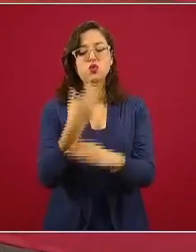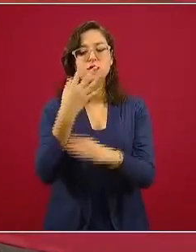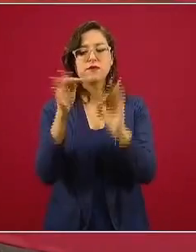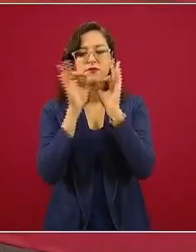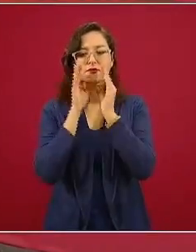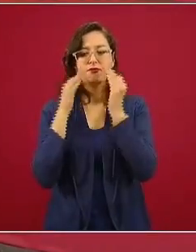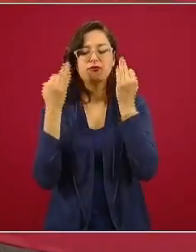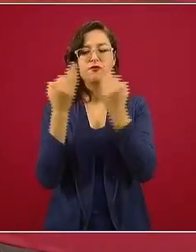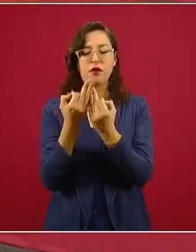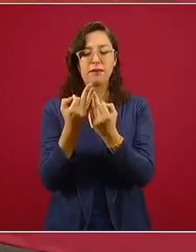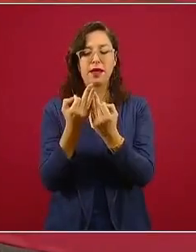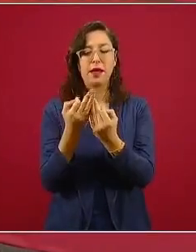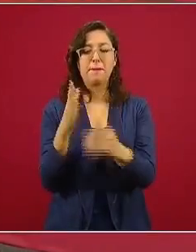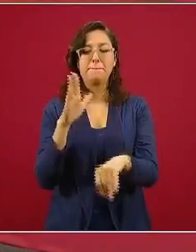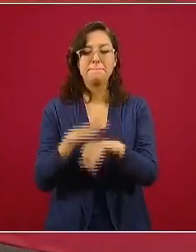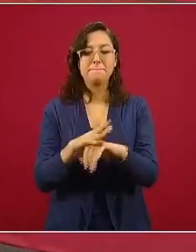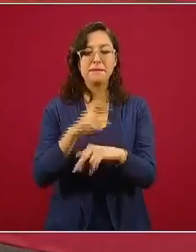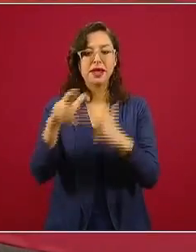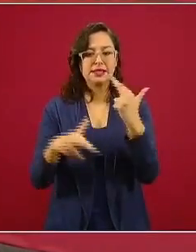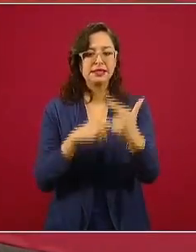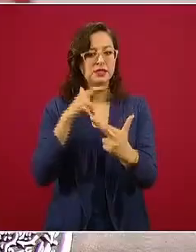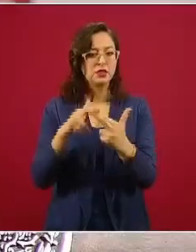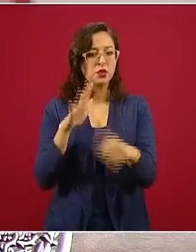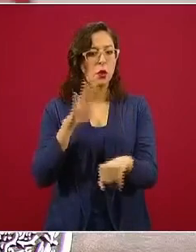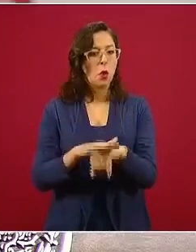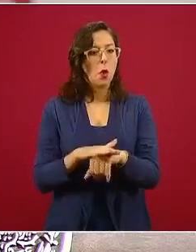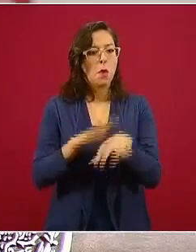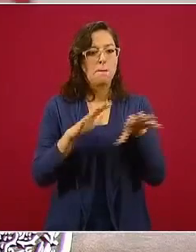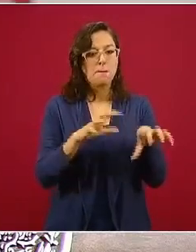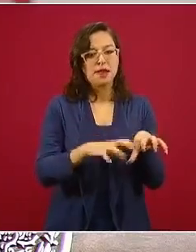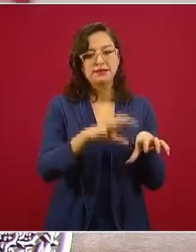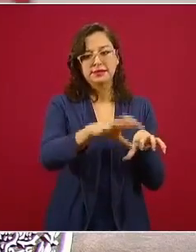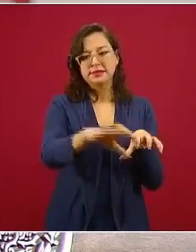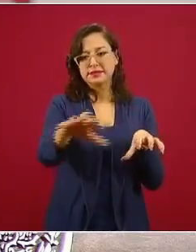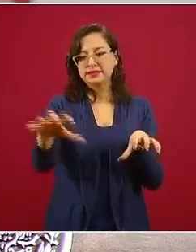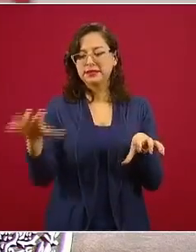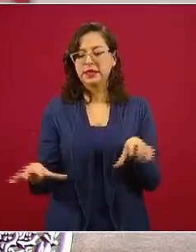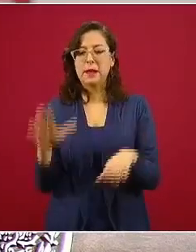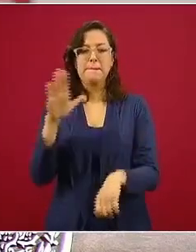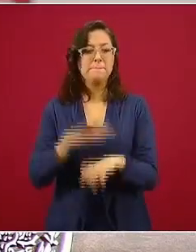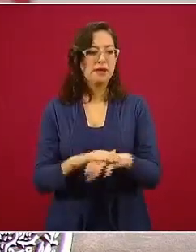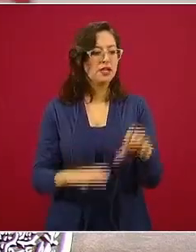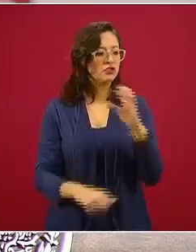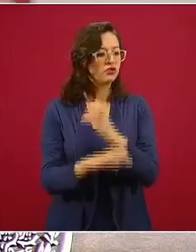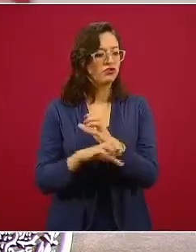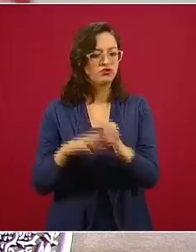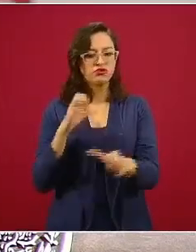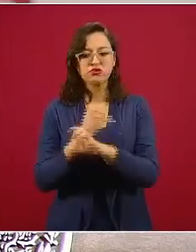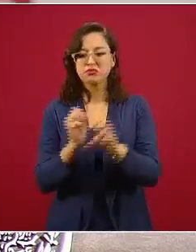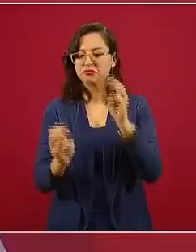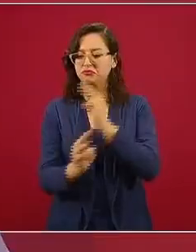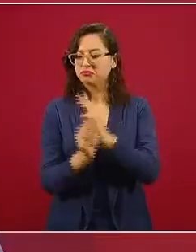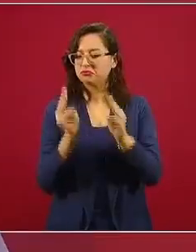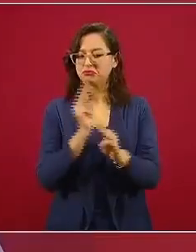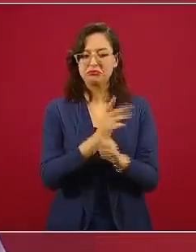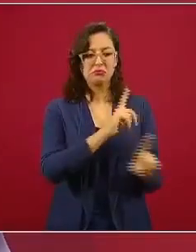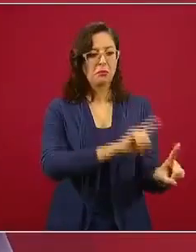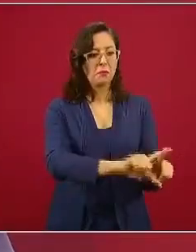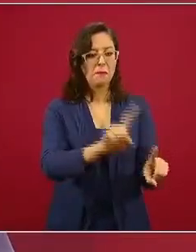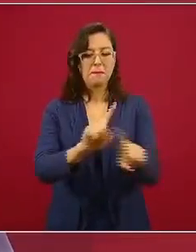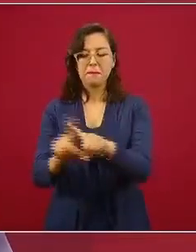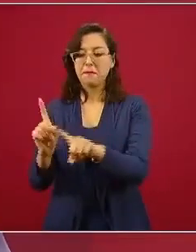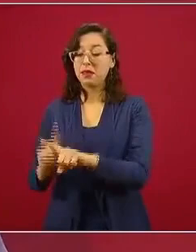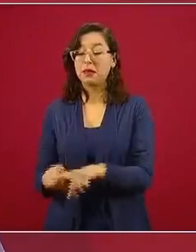que más regiones, más sectores, más mercancías y sobre todo más